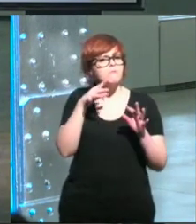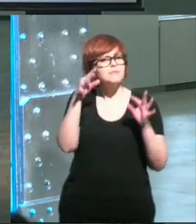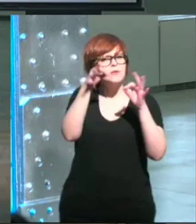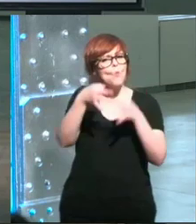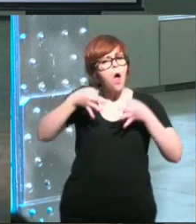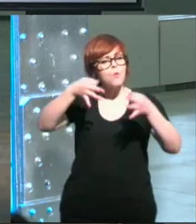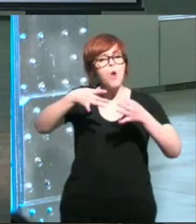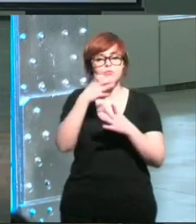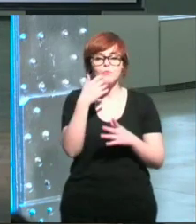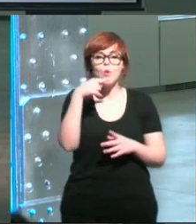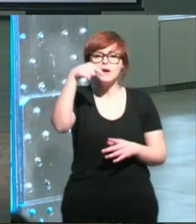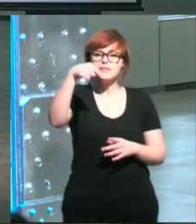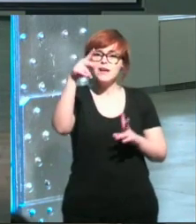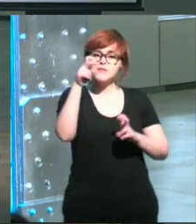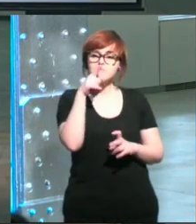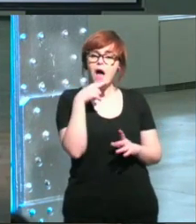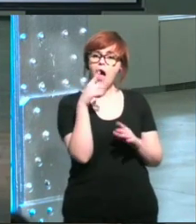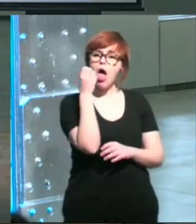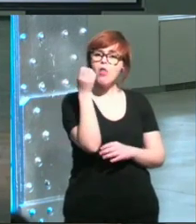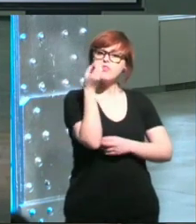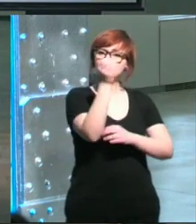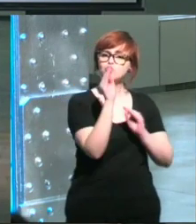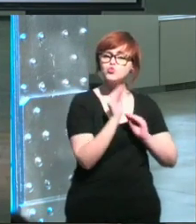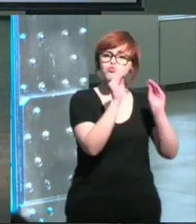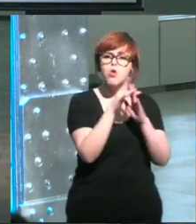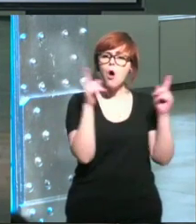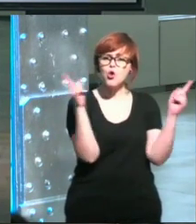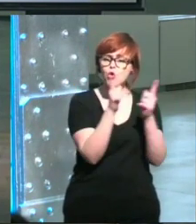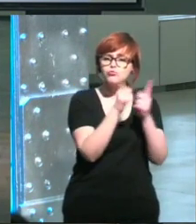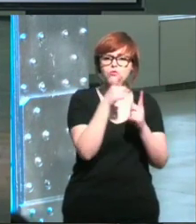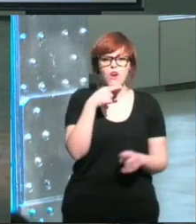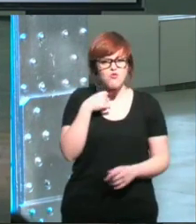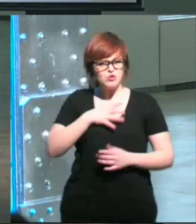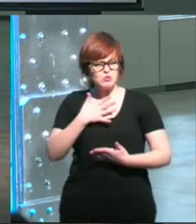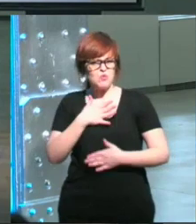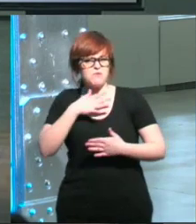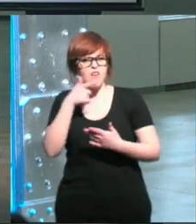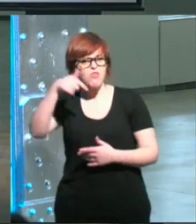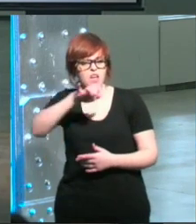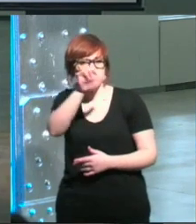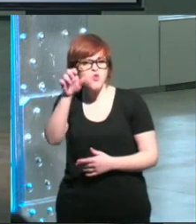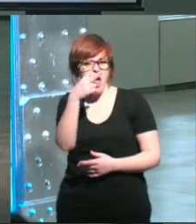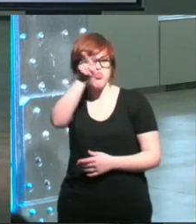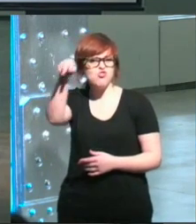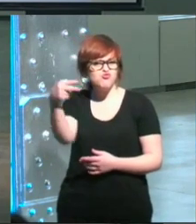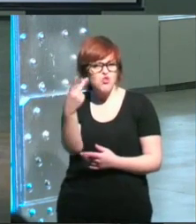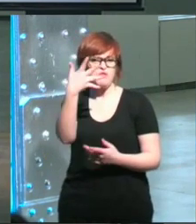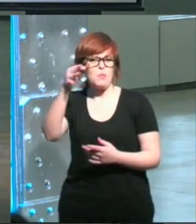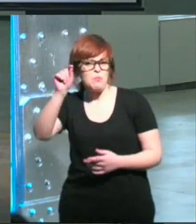el hecho de que aquí en Europa todavía los políticos sigan hablando durante 45, 50 minutos, 2 horas. Sabemos perfectamente